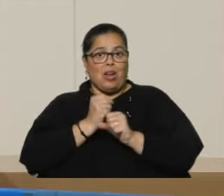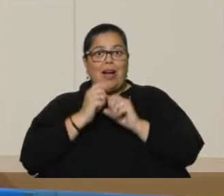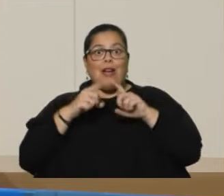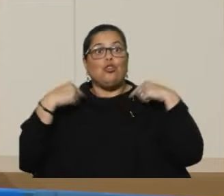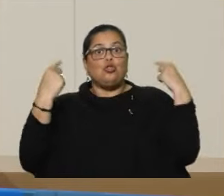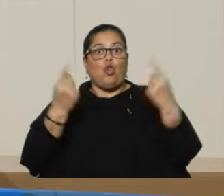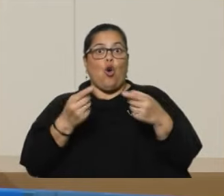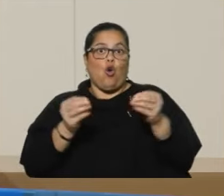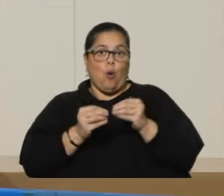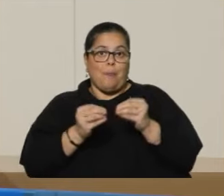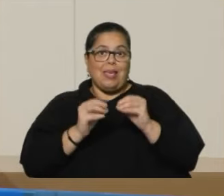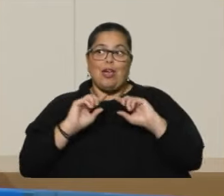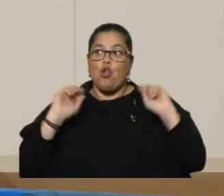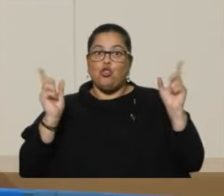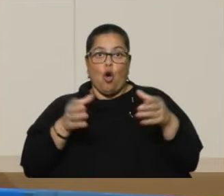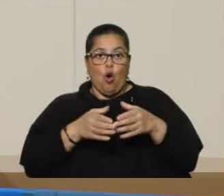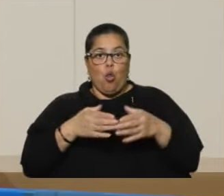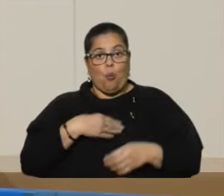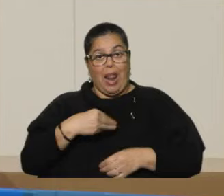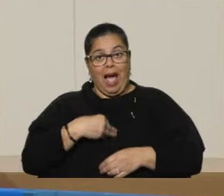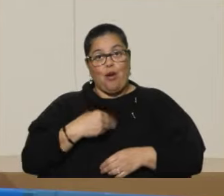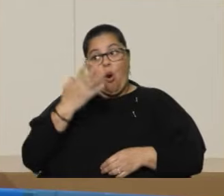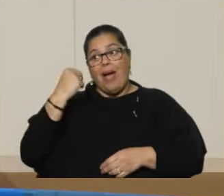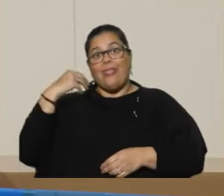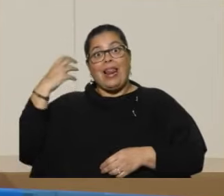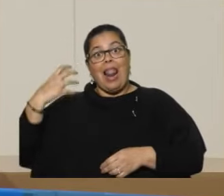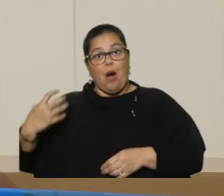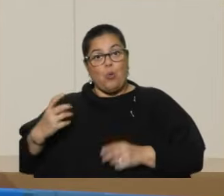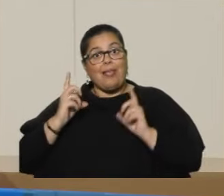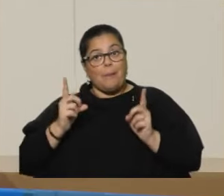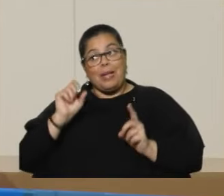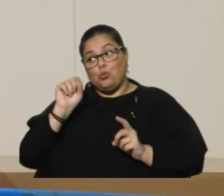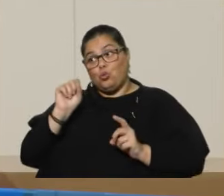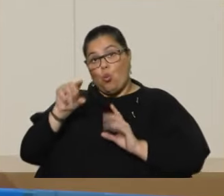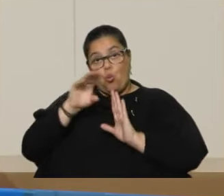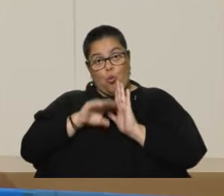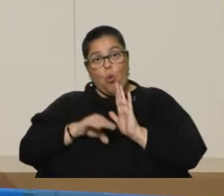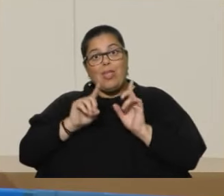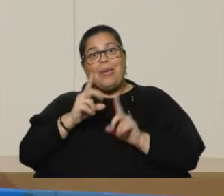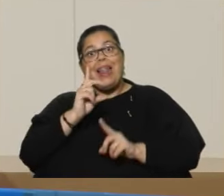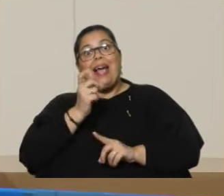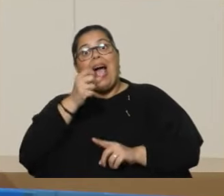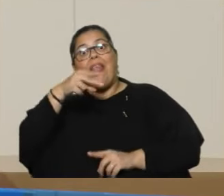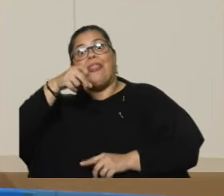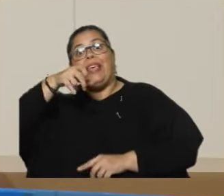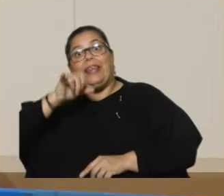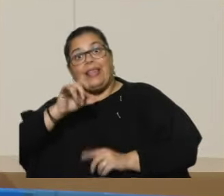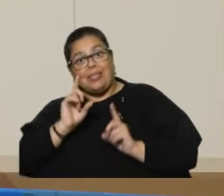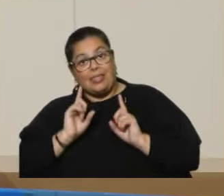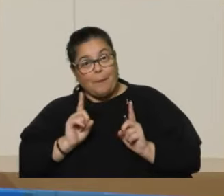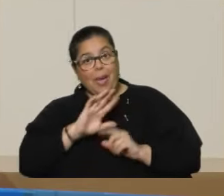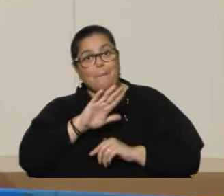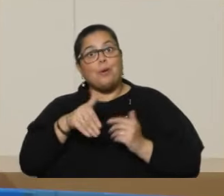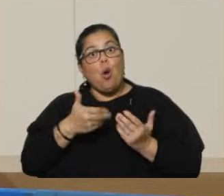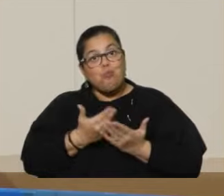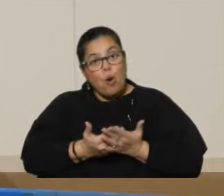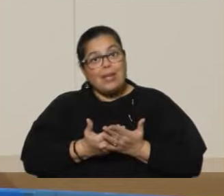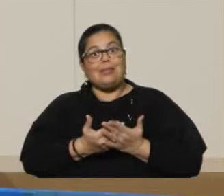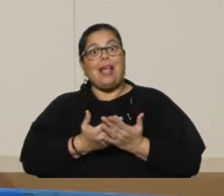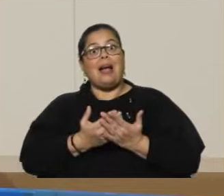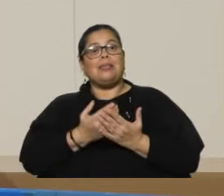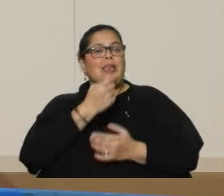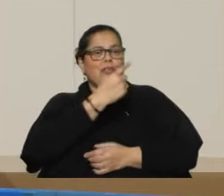todo el partido. Bueno, Laura Raffo tiene un documento programático, Jorge Andini tiene algunas propuestas claras y bueno, también los otros candidatos